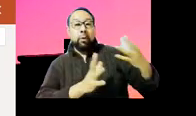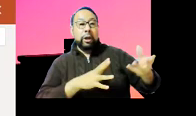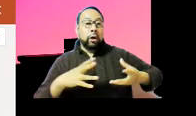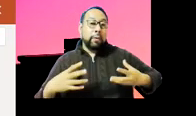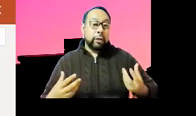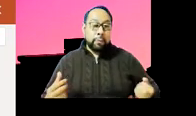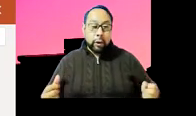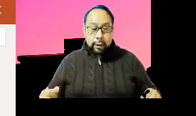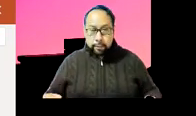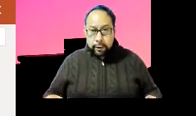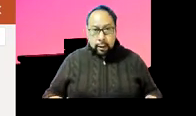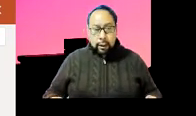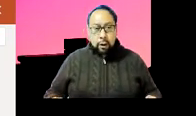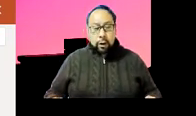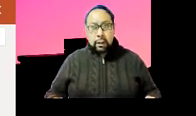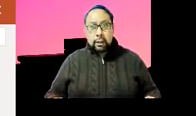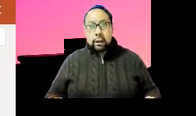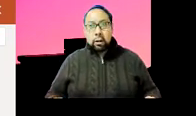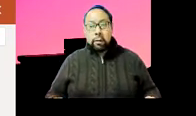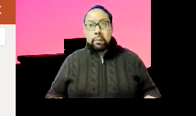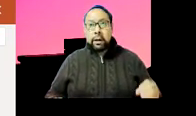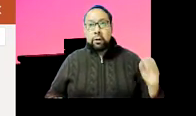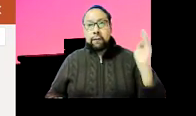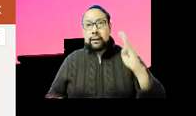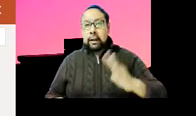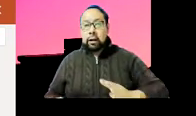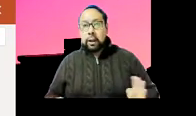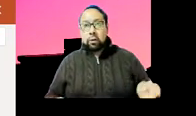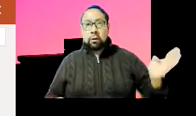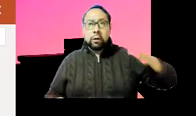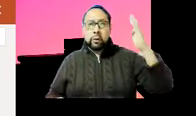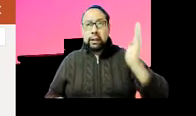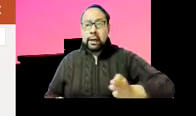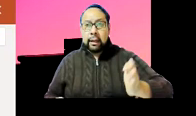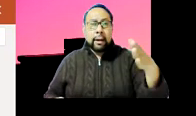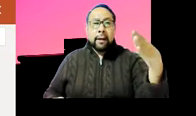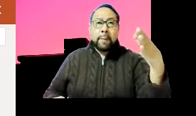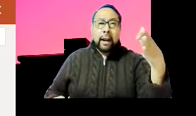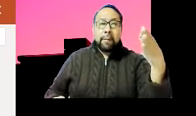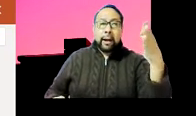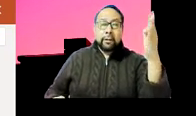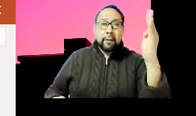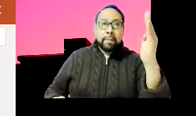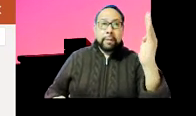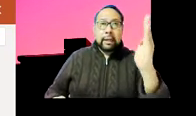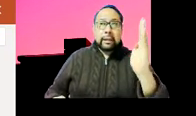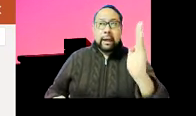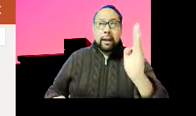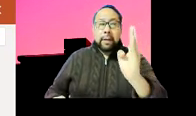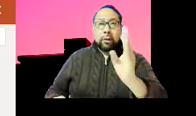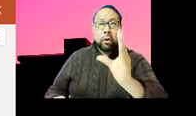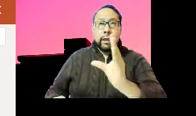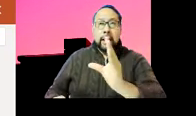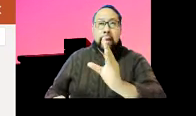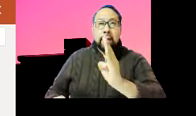convencer al público que voten por él. Es lo que nos está diciendo, a ver, primero no le faltes el respeto, segundo utiliza palabras que